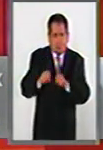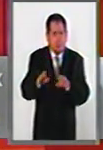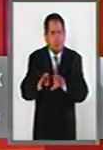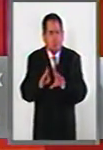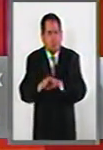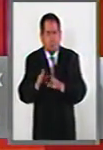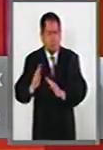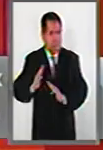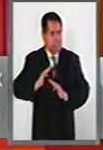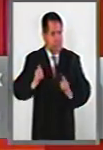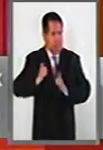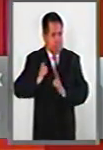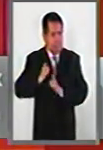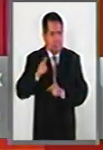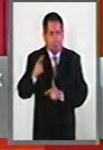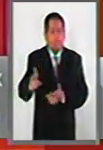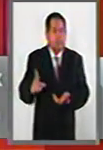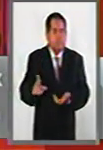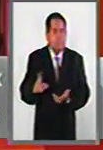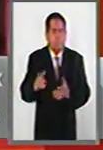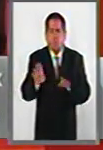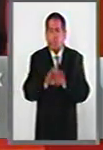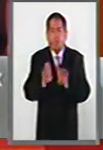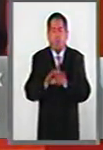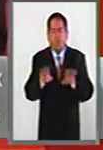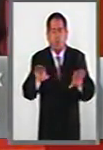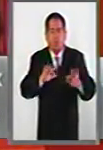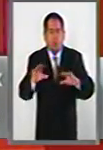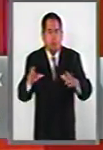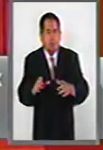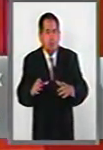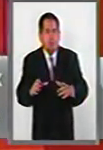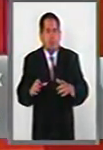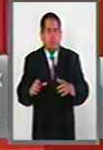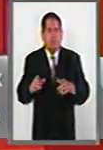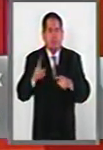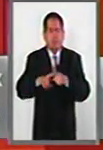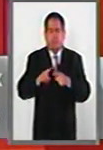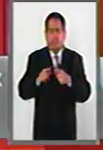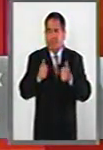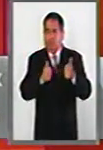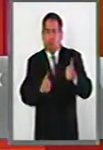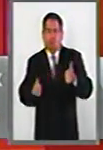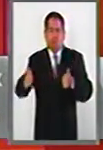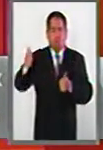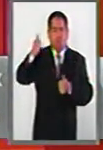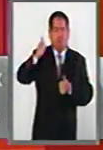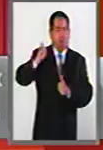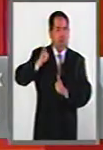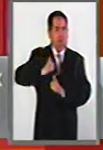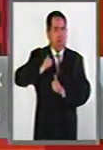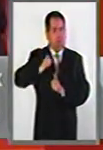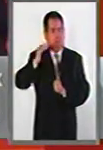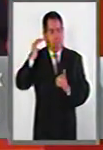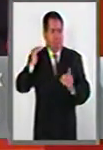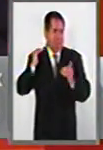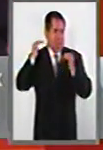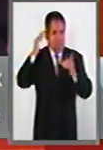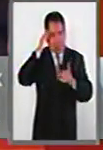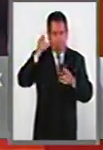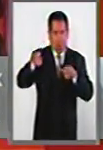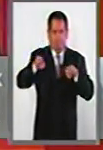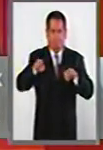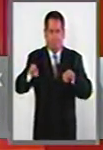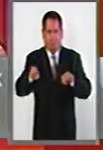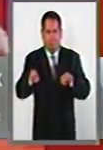jurisdiccional militar está capturado por los altos mandos militares del país. No